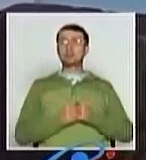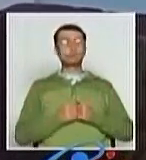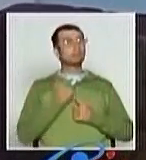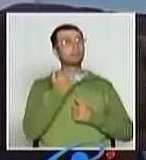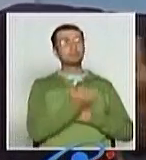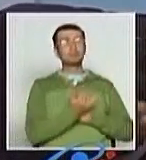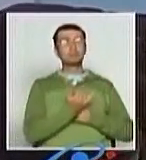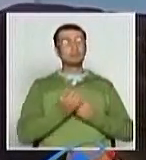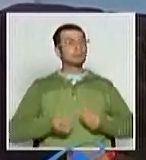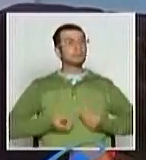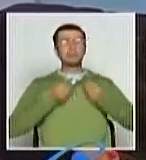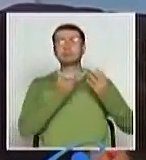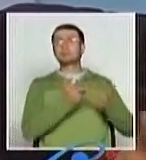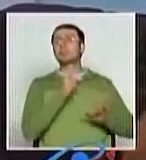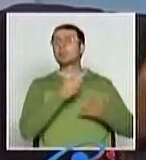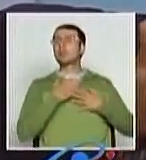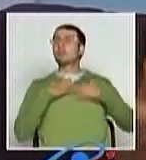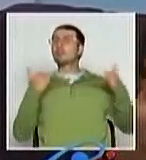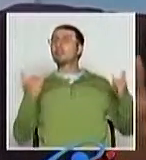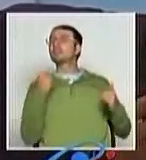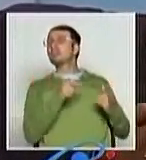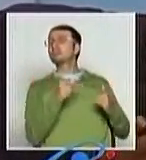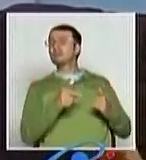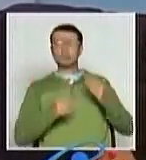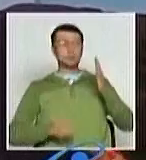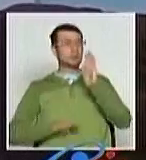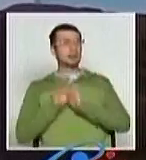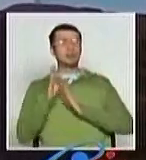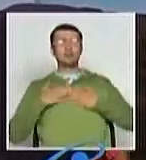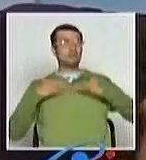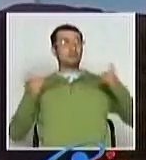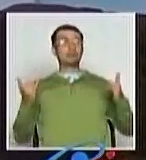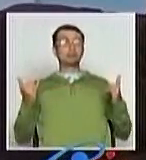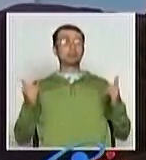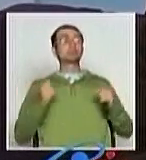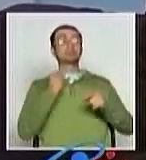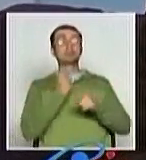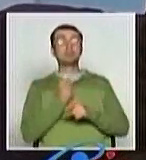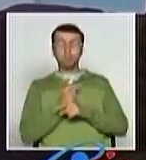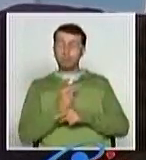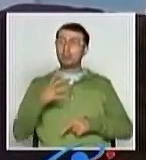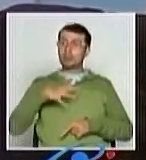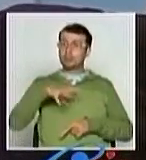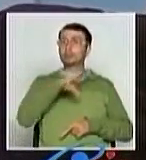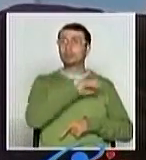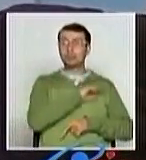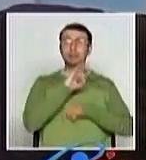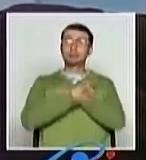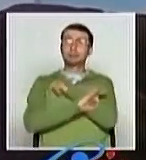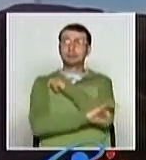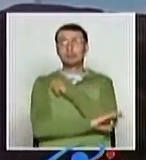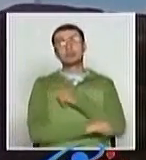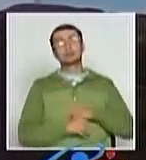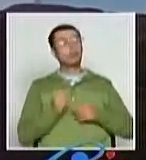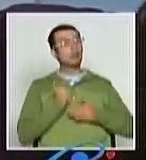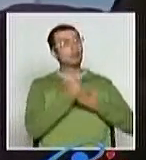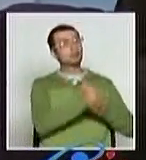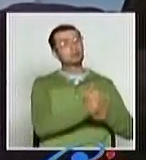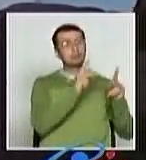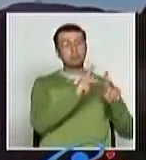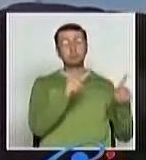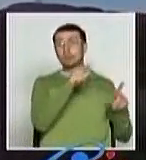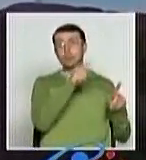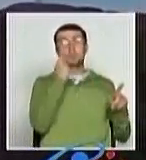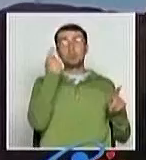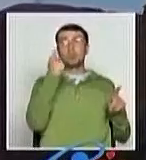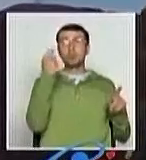psicología y que es la felicidad es bienestar subjetivo es para nosotros psicólogos eso ayudar a que las personas busquen